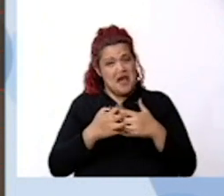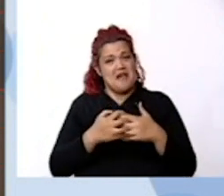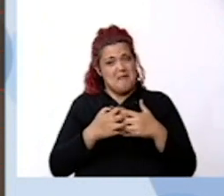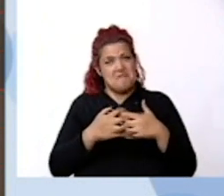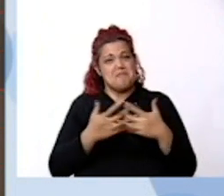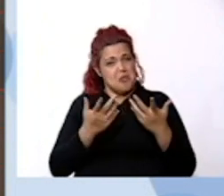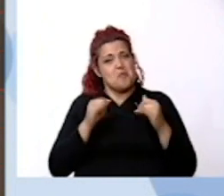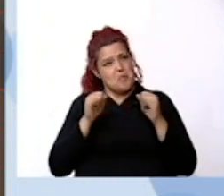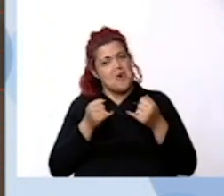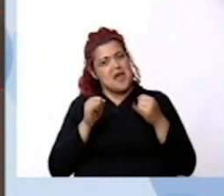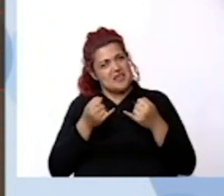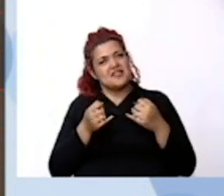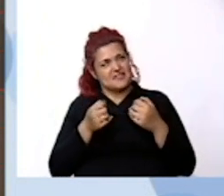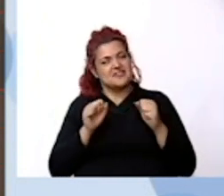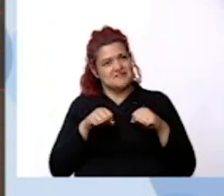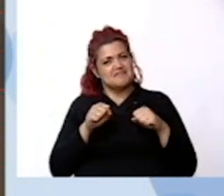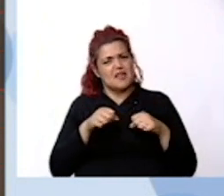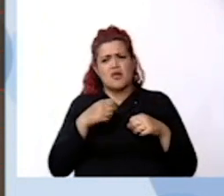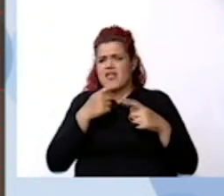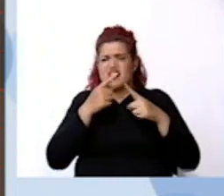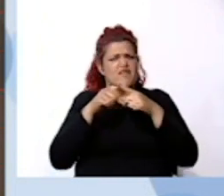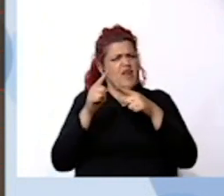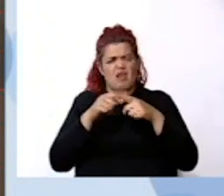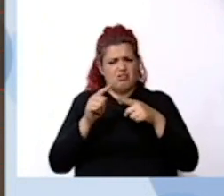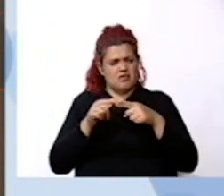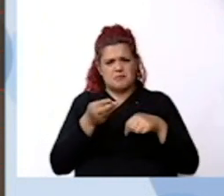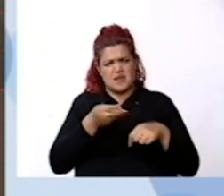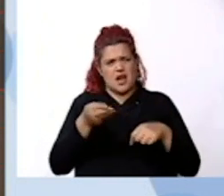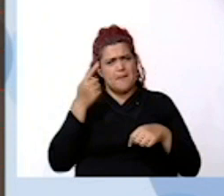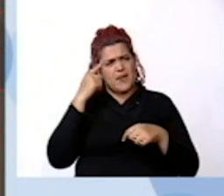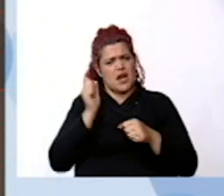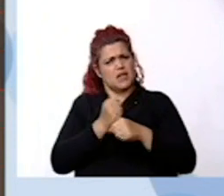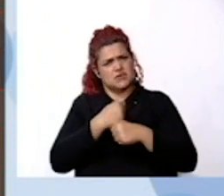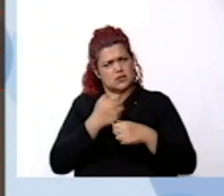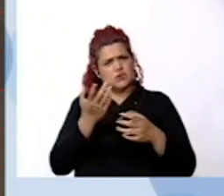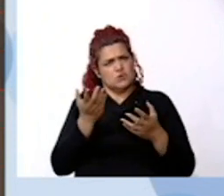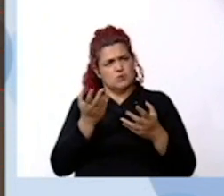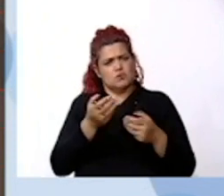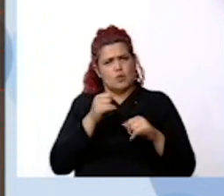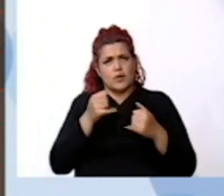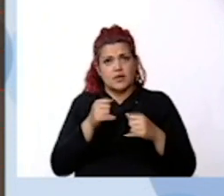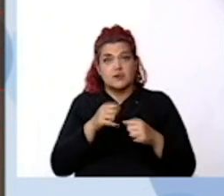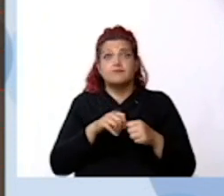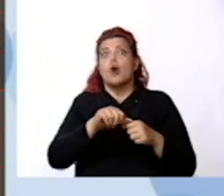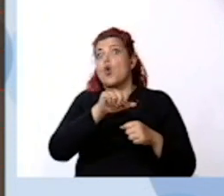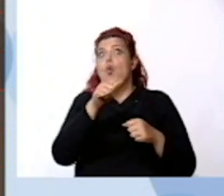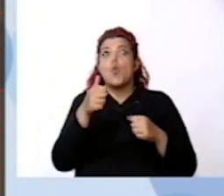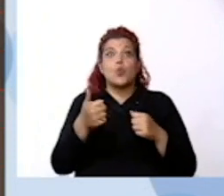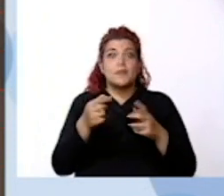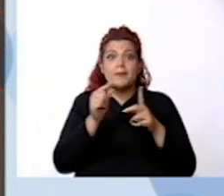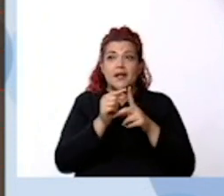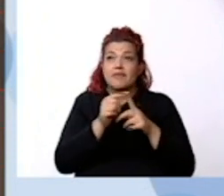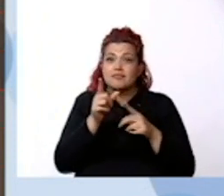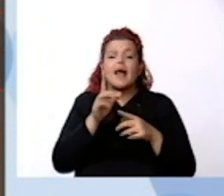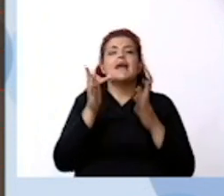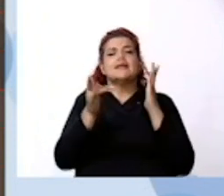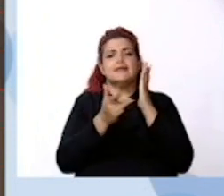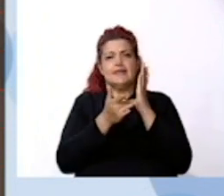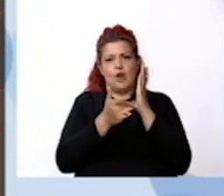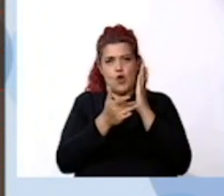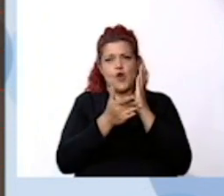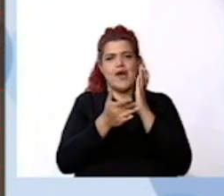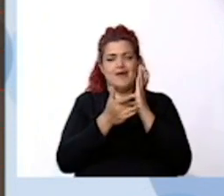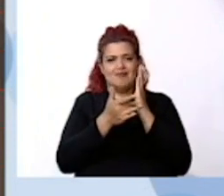se utilizan diferentes materiales para hacer juguetes. Tecnología, que los seres humanos somos tan capaces de